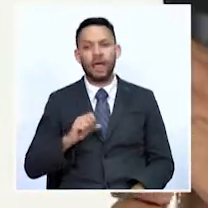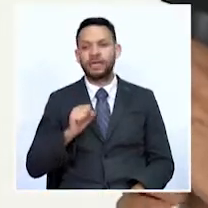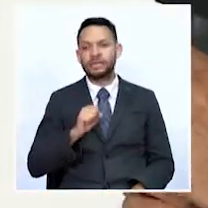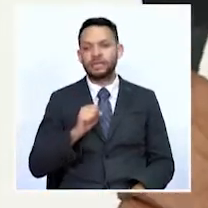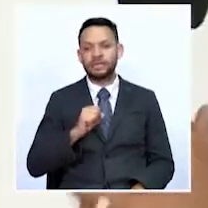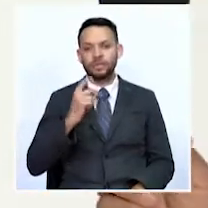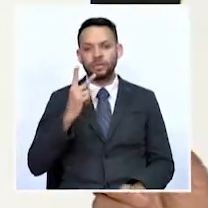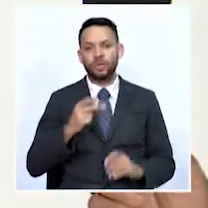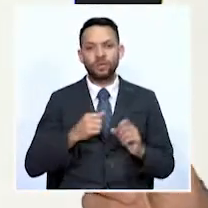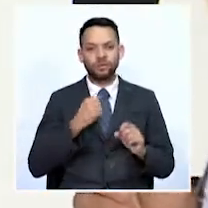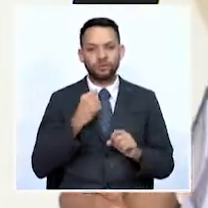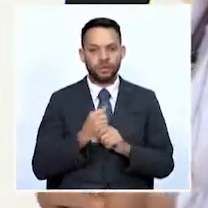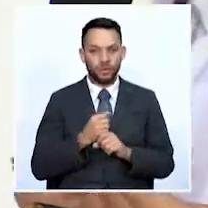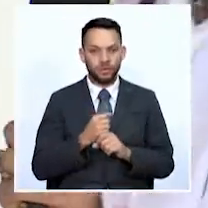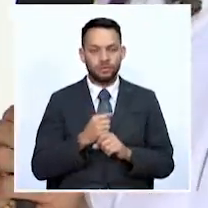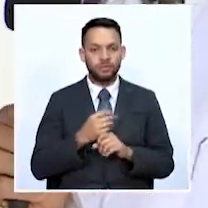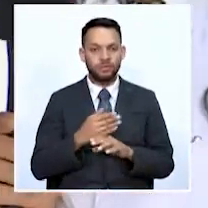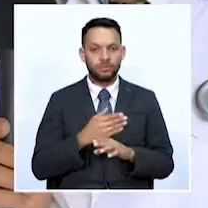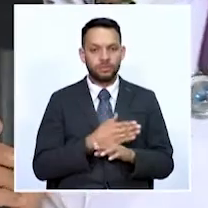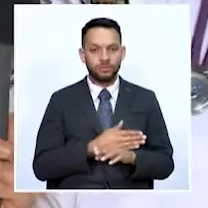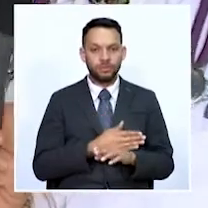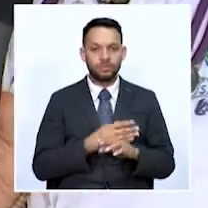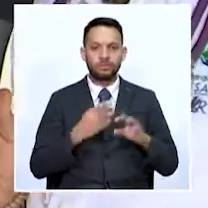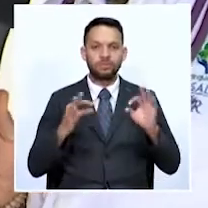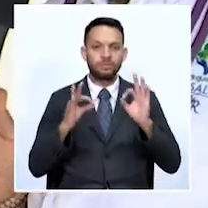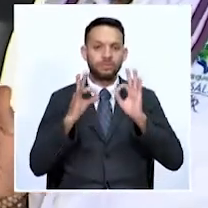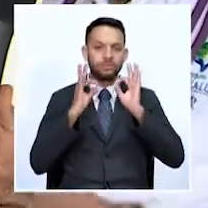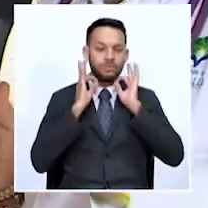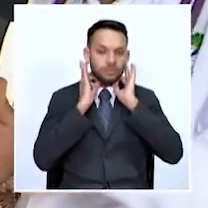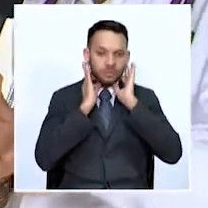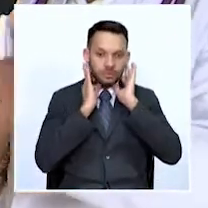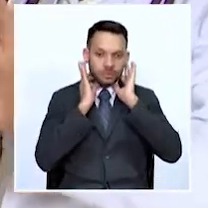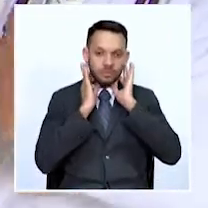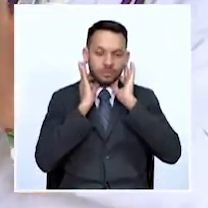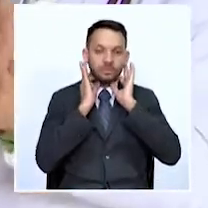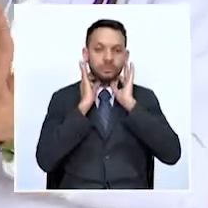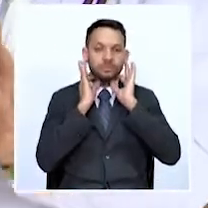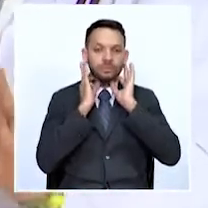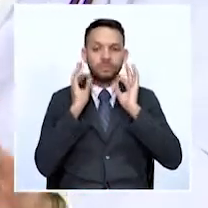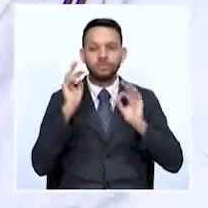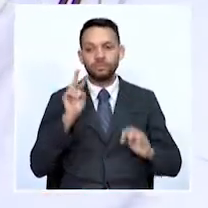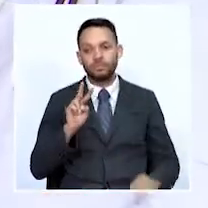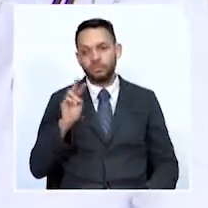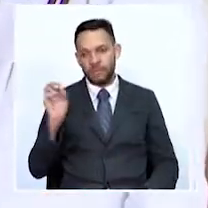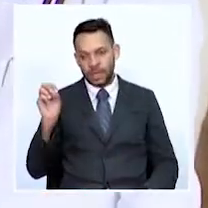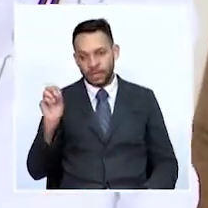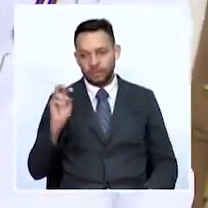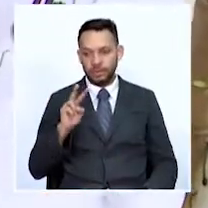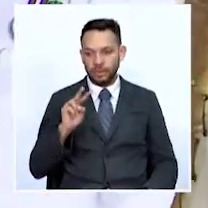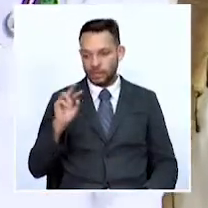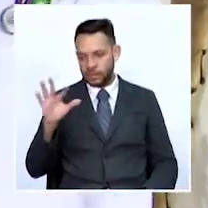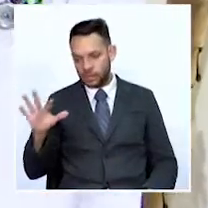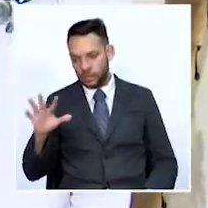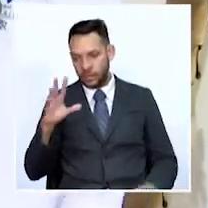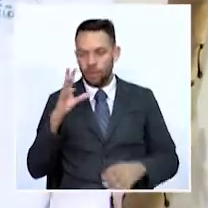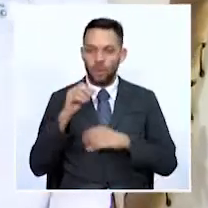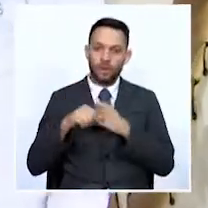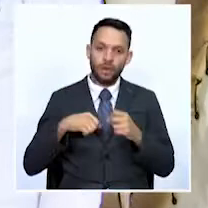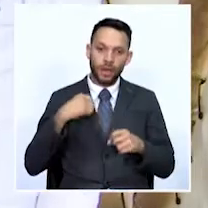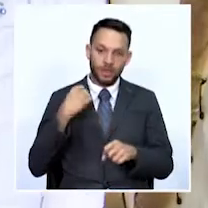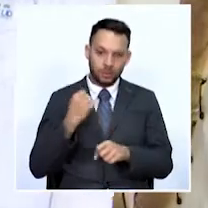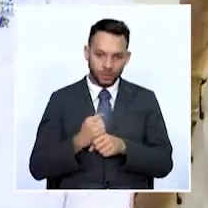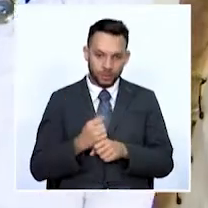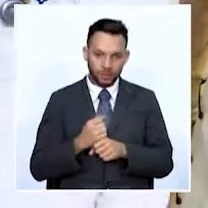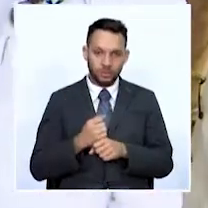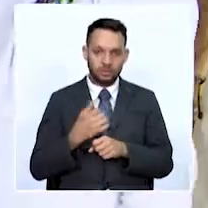un antecedente de una amigdalitis fuerte en la época entre los 20 y 25 años? Y nos damos cuenta que ella tiene